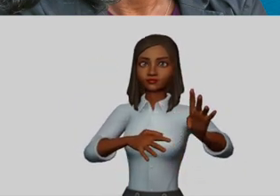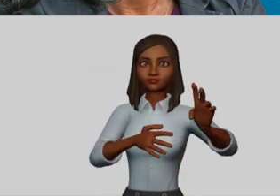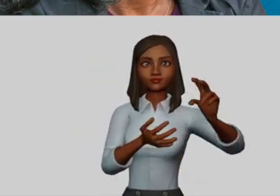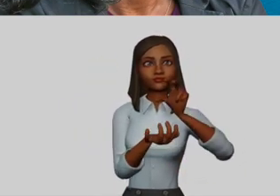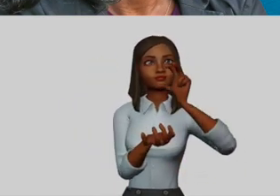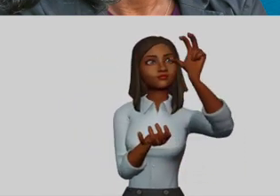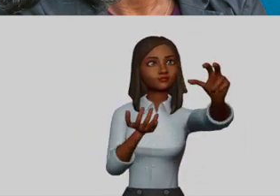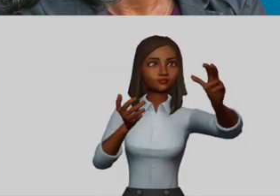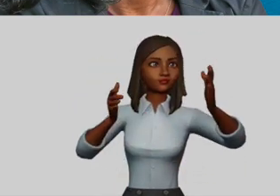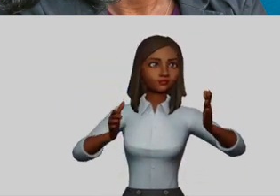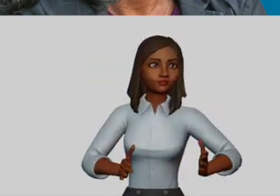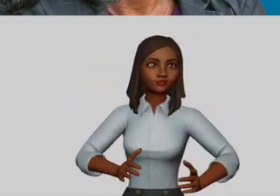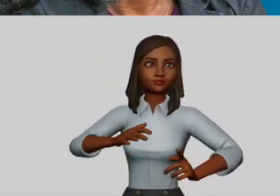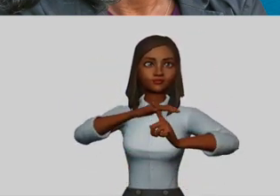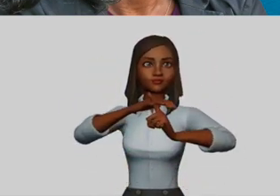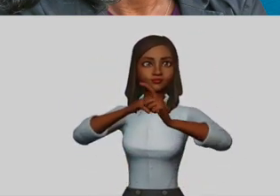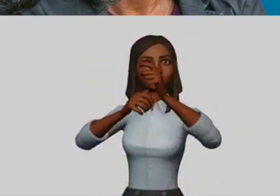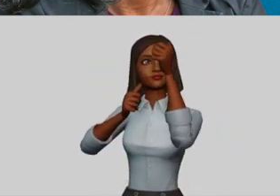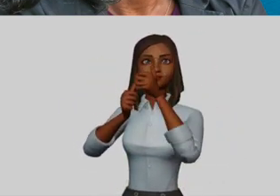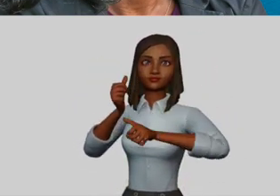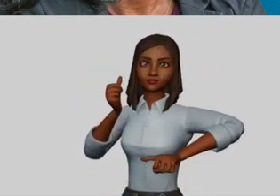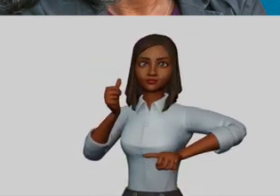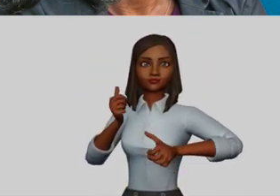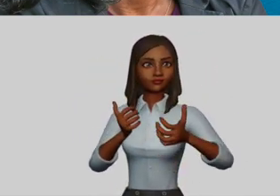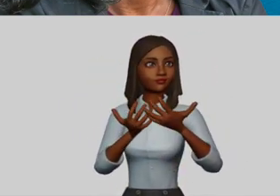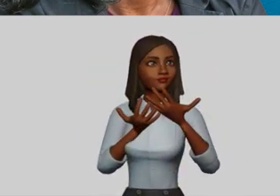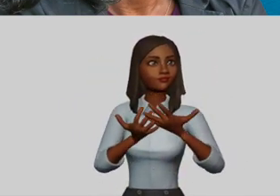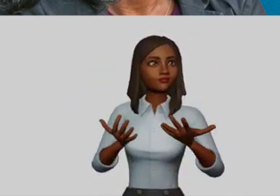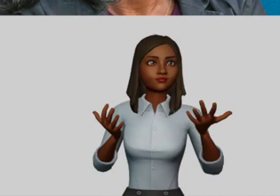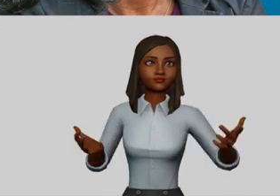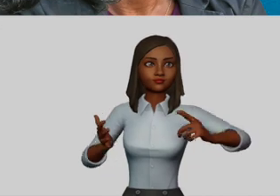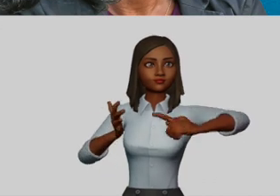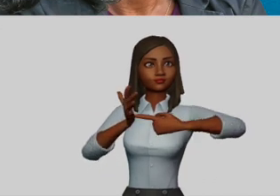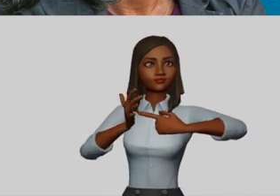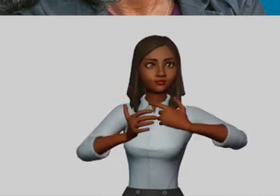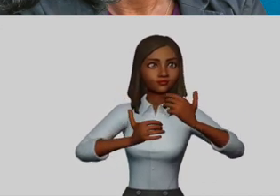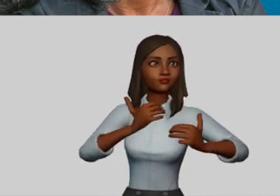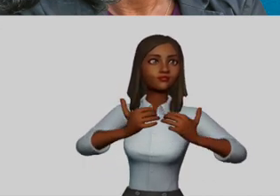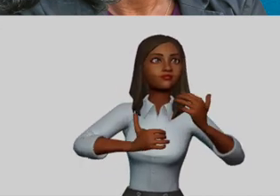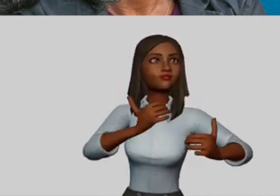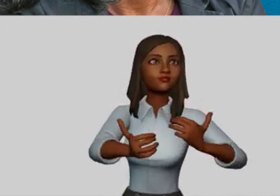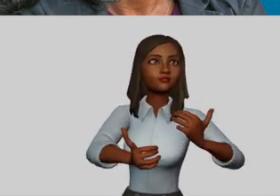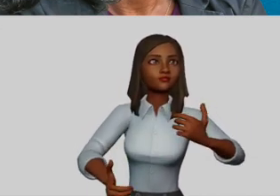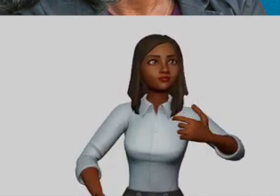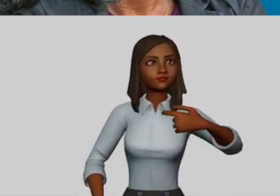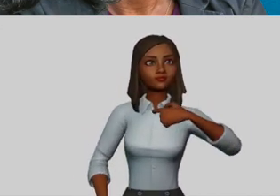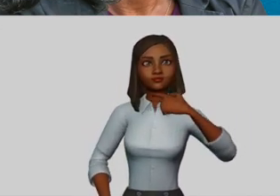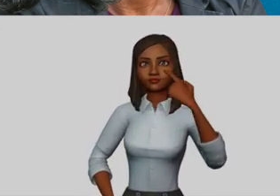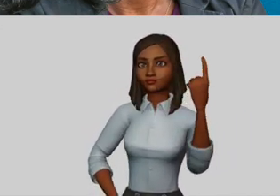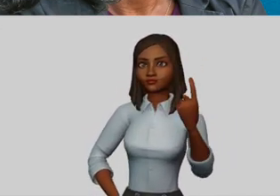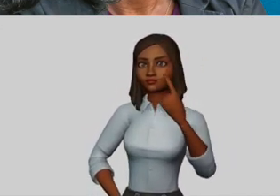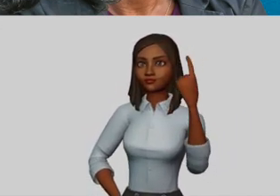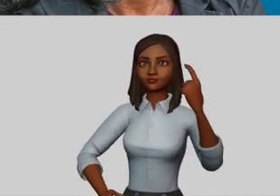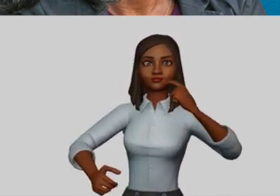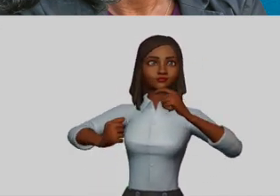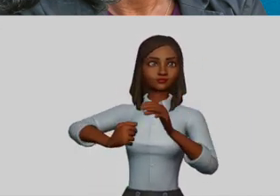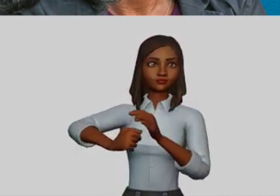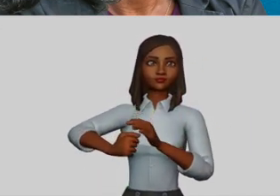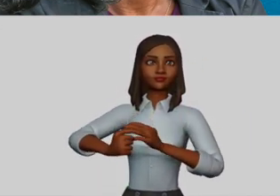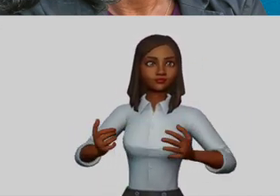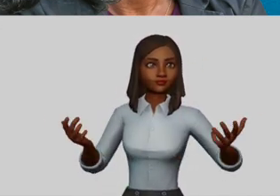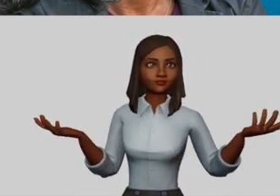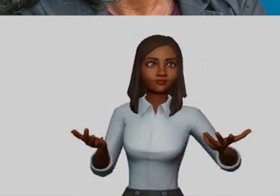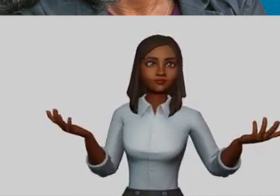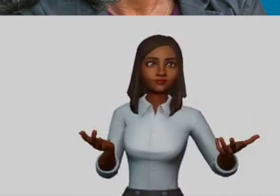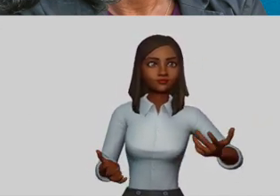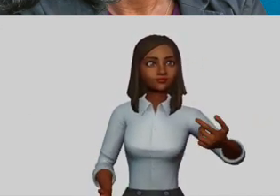sobrevivir. ¿Cómo tú esperas ser un activista bueno si tú estás preocupado de que si voy a comer, claro, o si voy a tener un lugar para